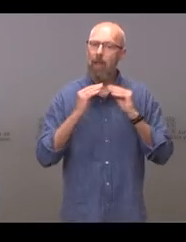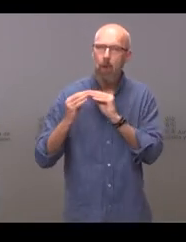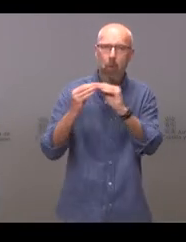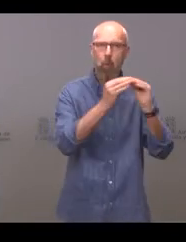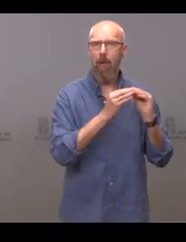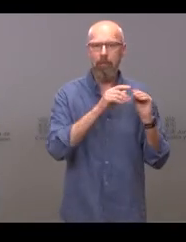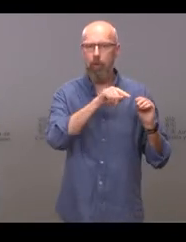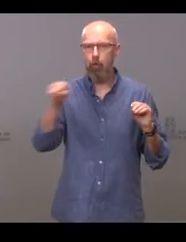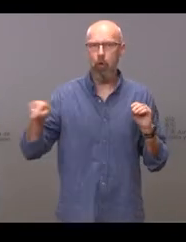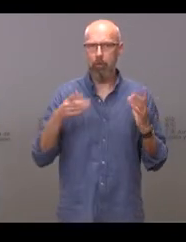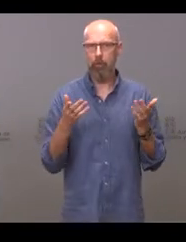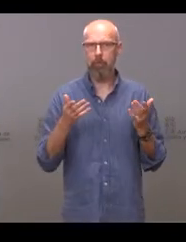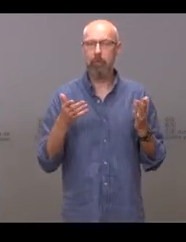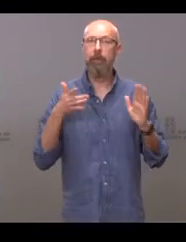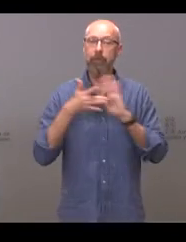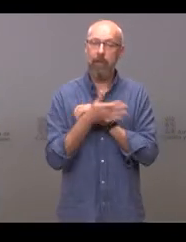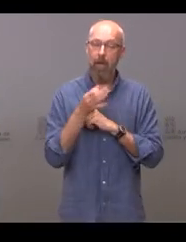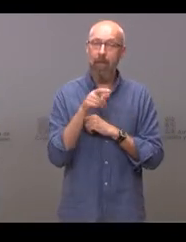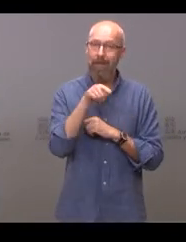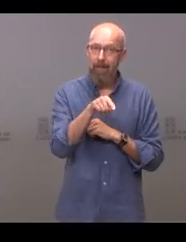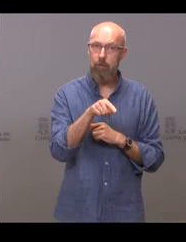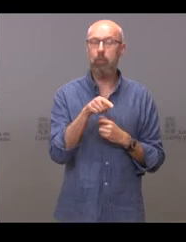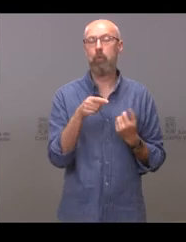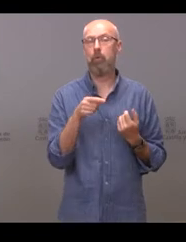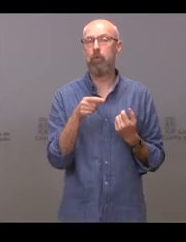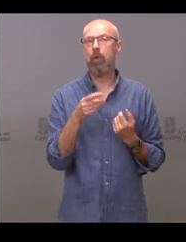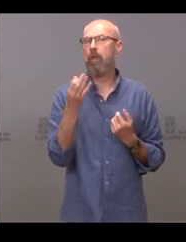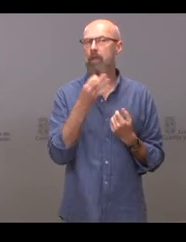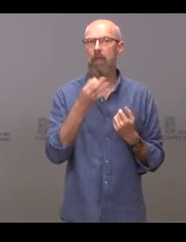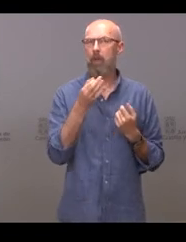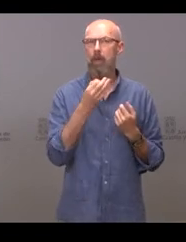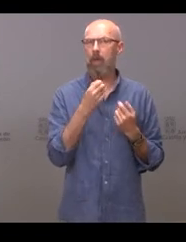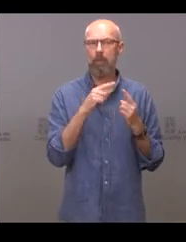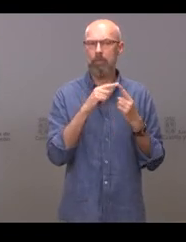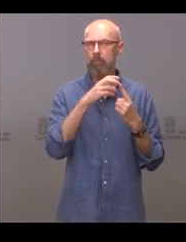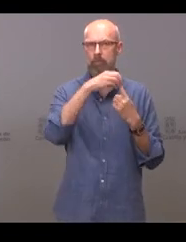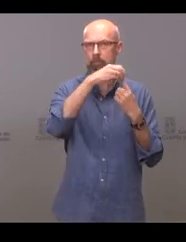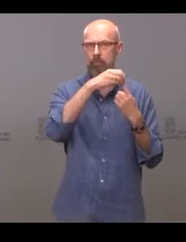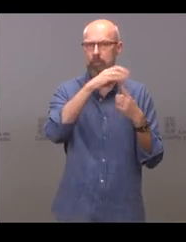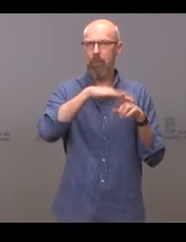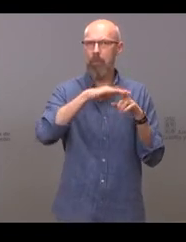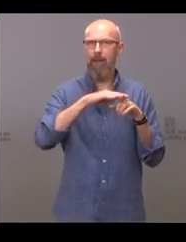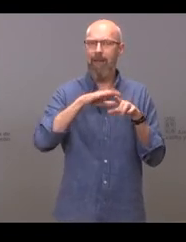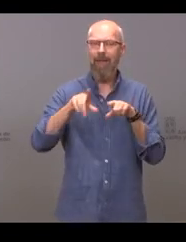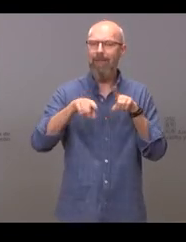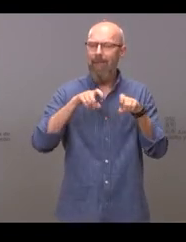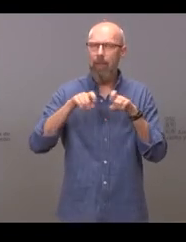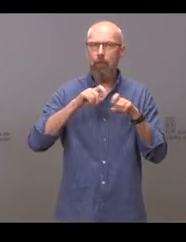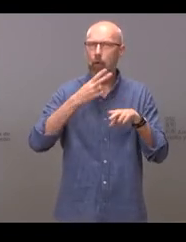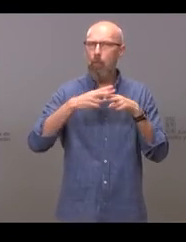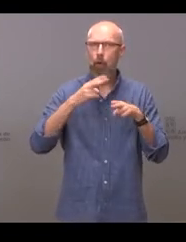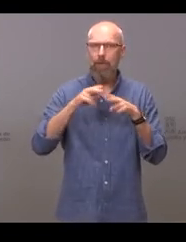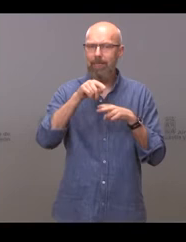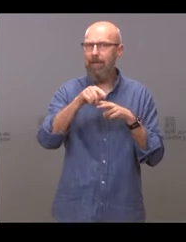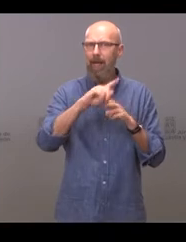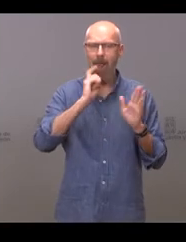tanto creo que eso es lo que debe sustentar las decisiones políticas que a este respecto se tengan